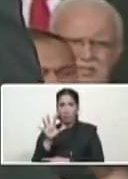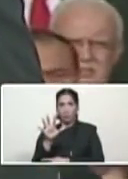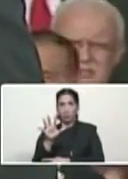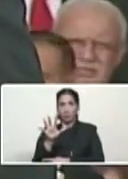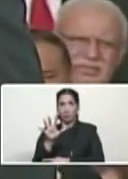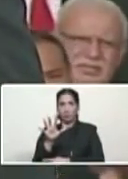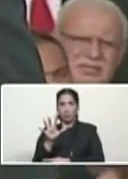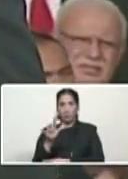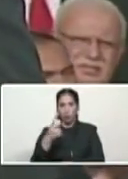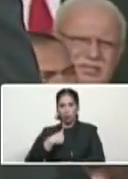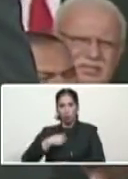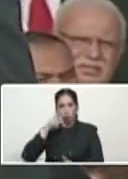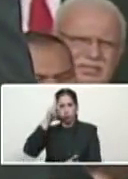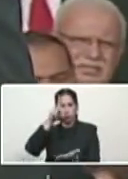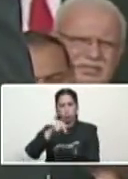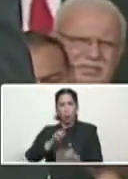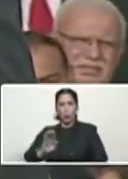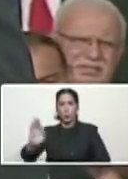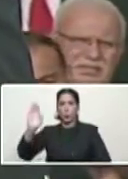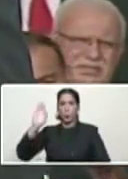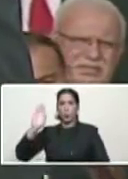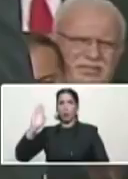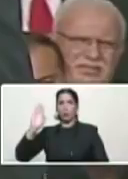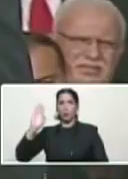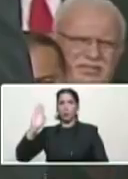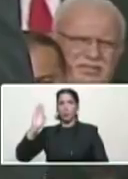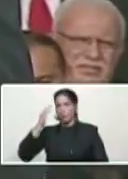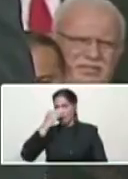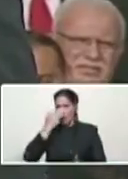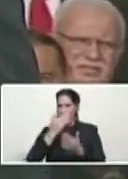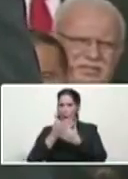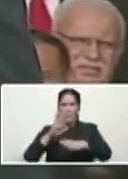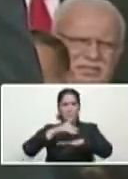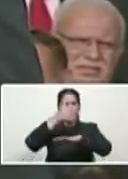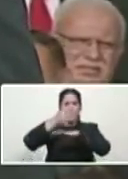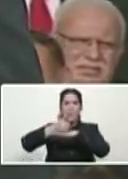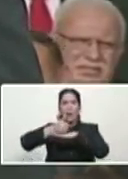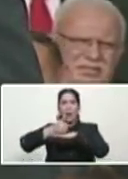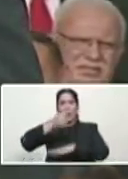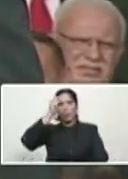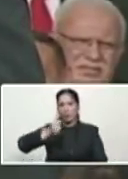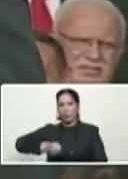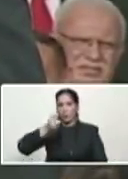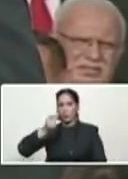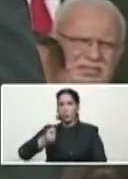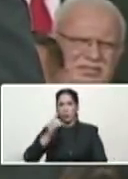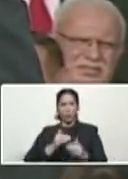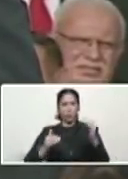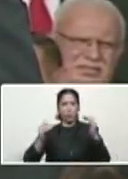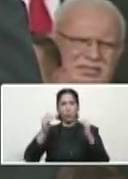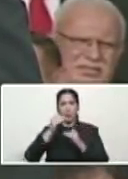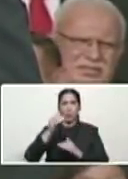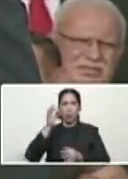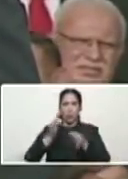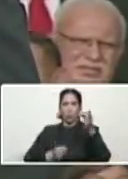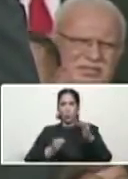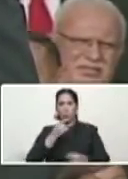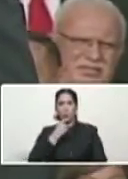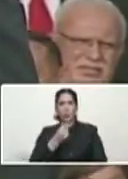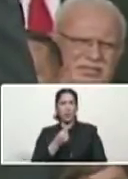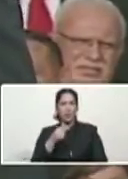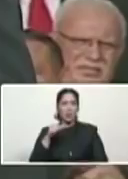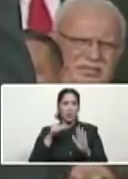2019-2025, ir a jurar mi cargo ante el máximo tribunal de la República, como le establece